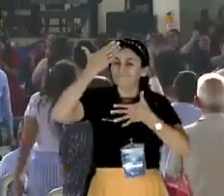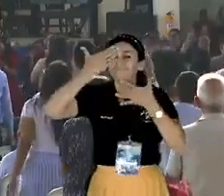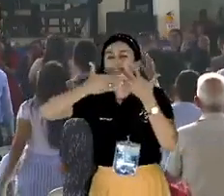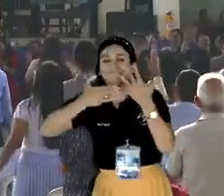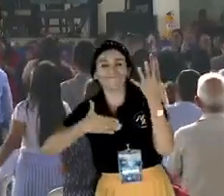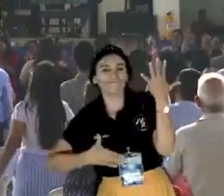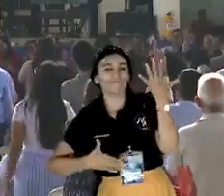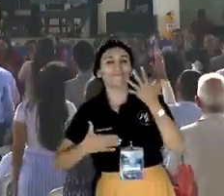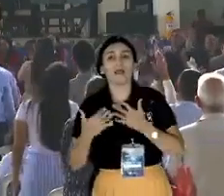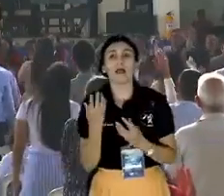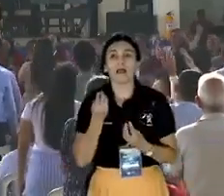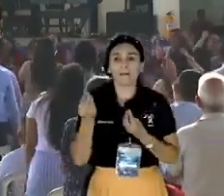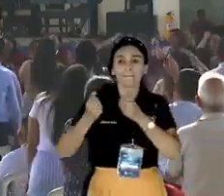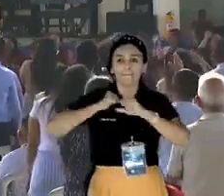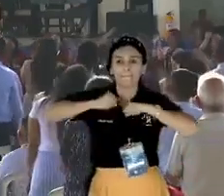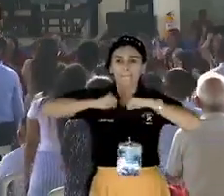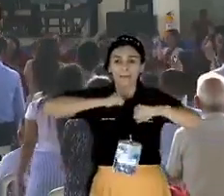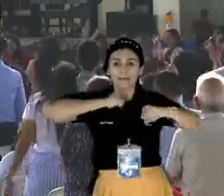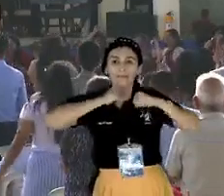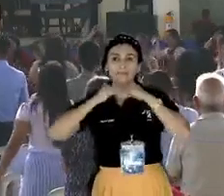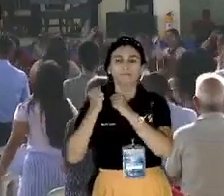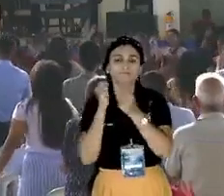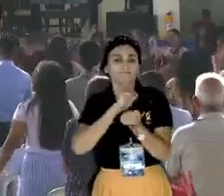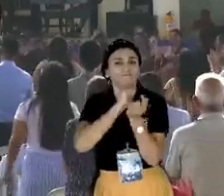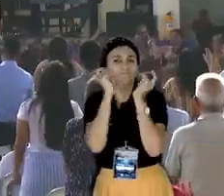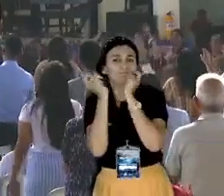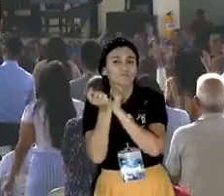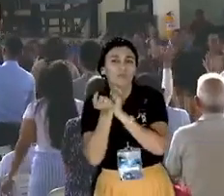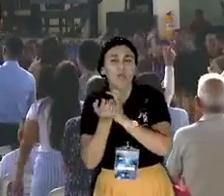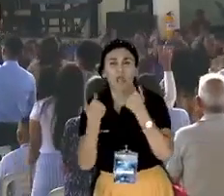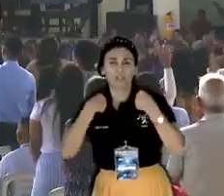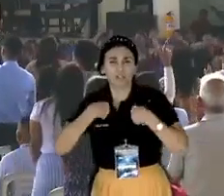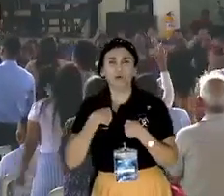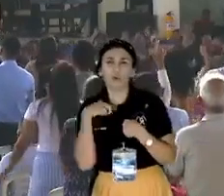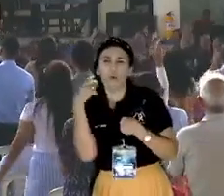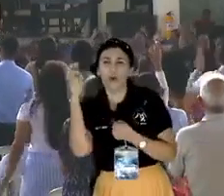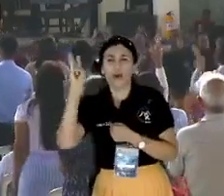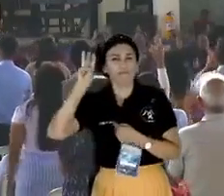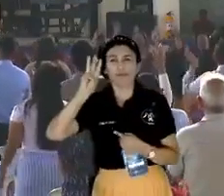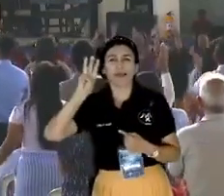Es el Verbo. ¡Dilo fuerte! Yo no creo en Dios.